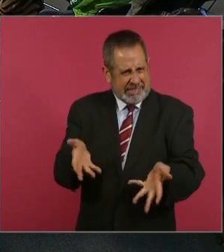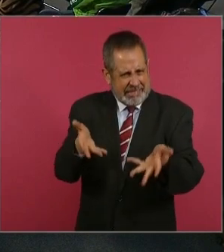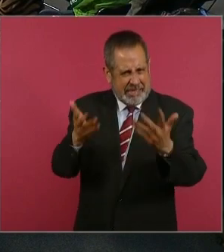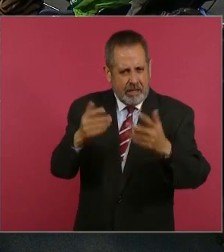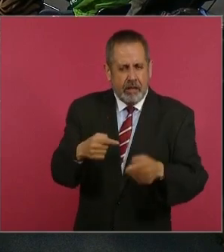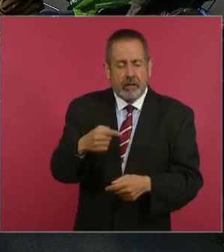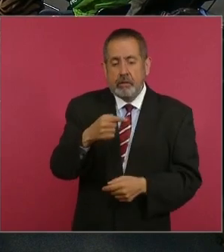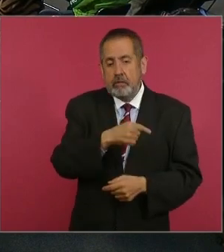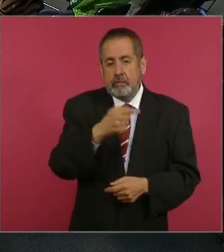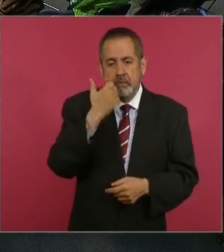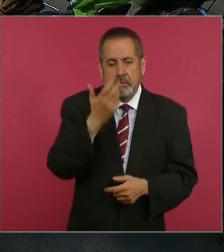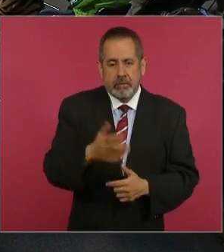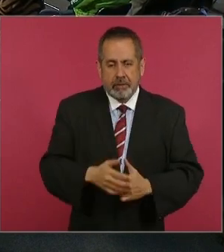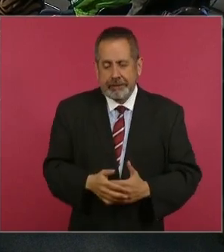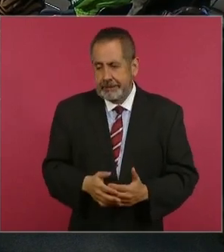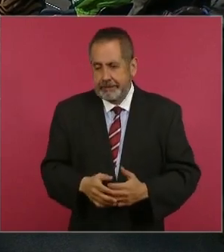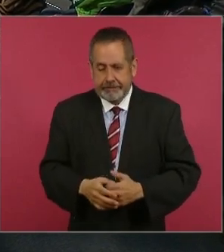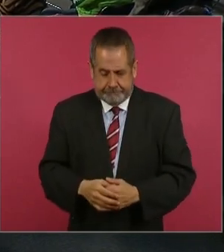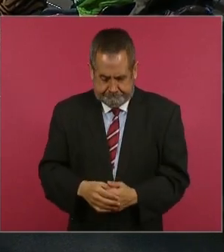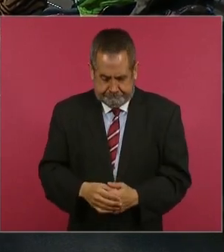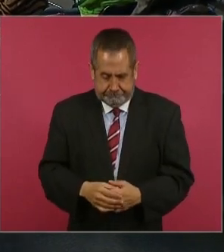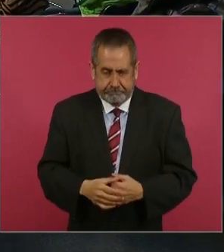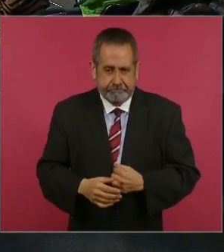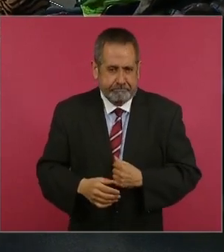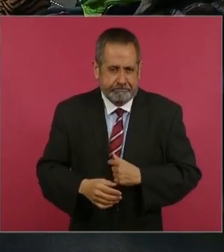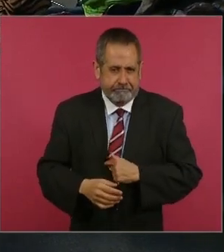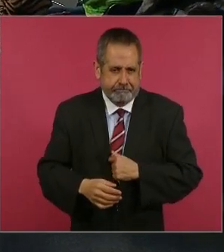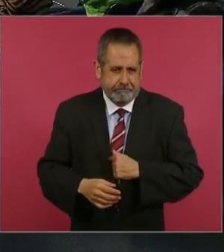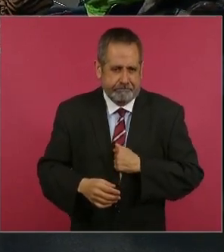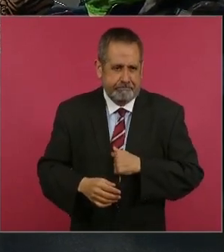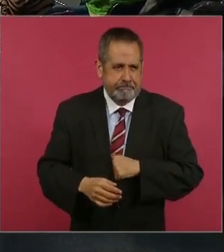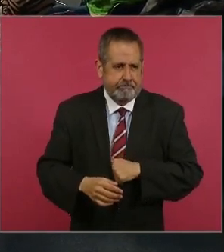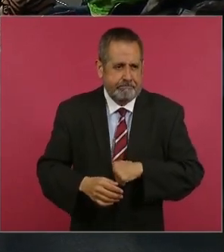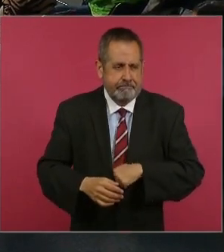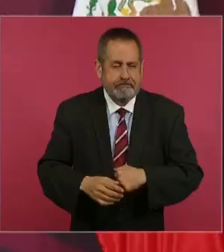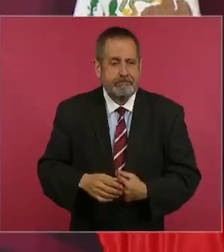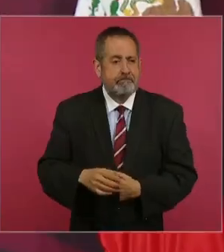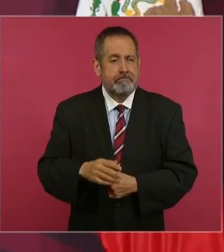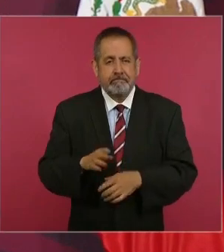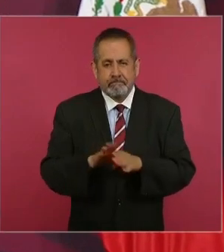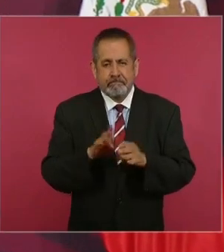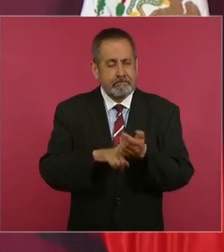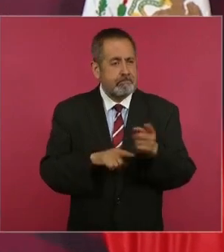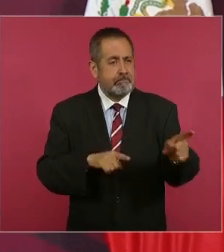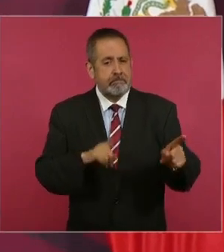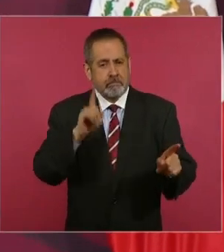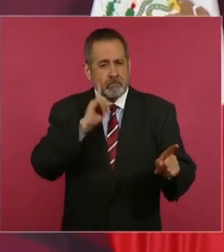pleito Cómo es que la presidenta